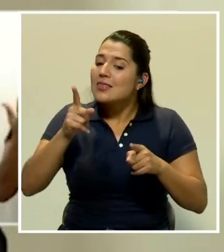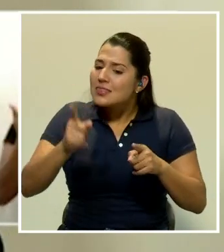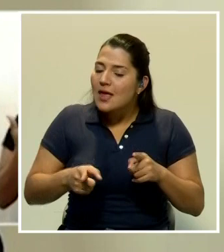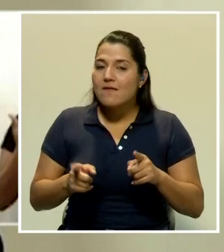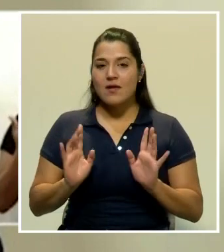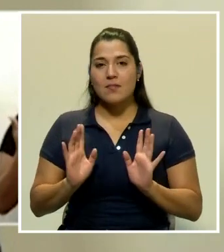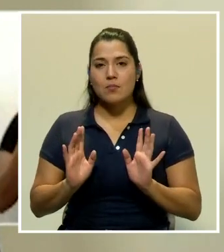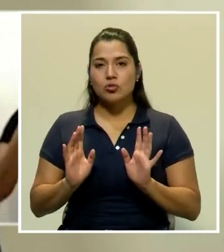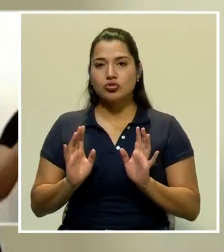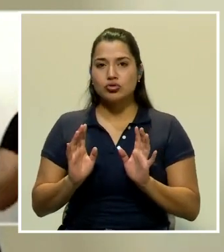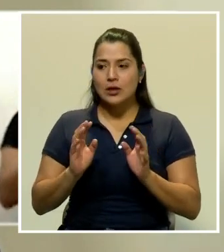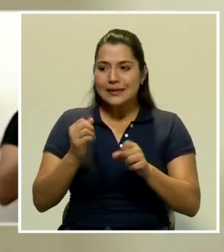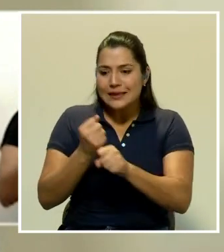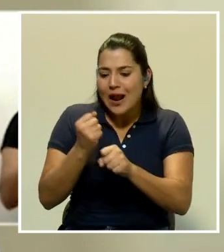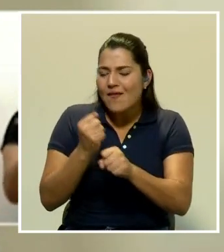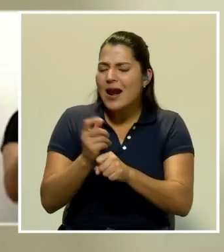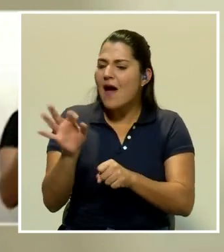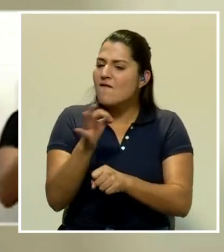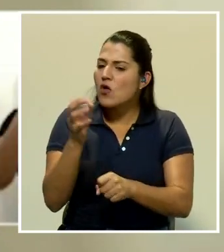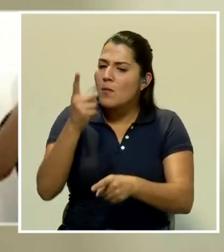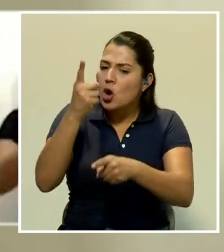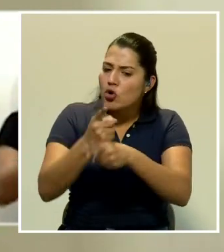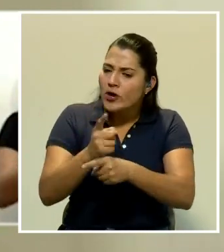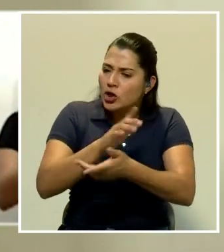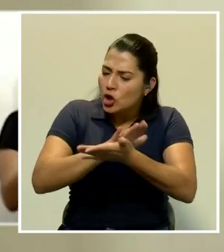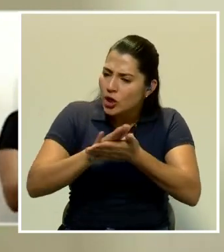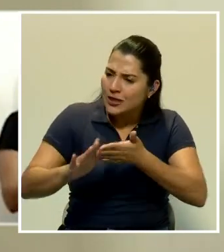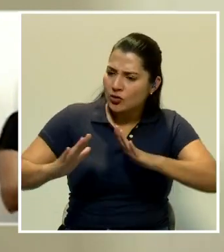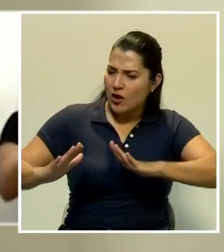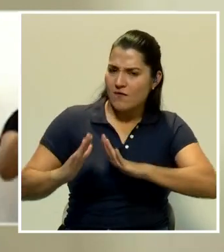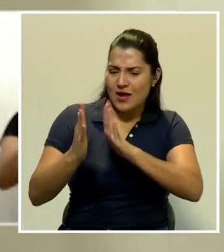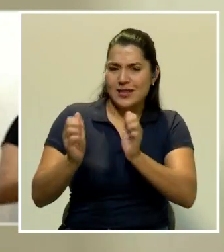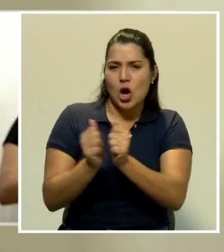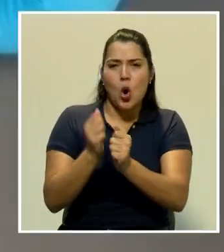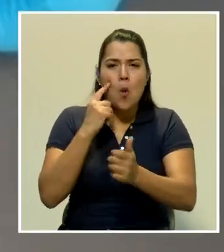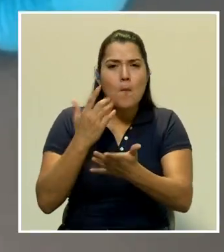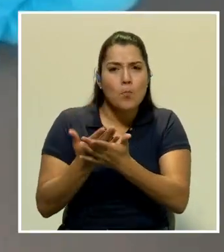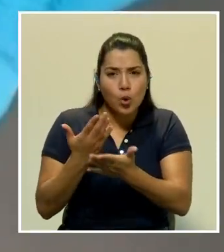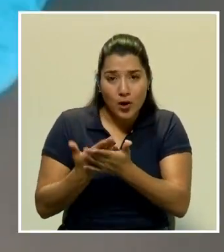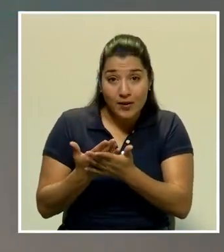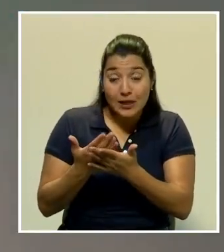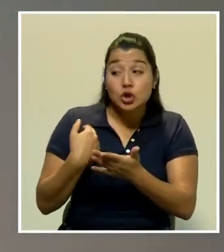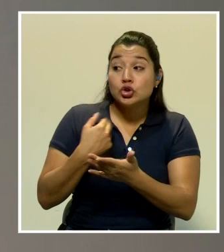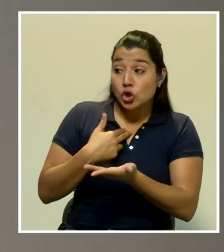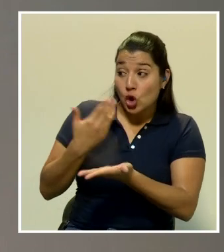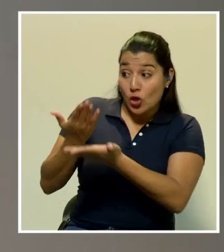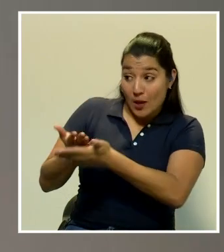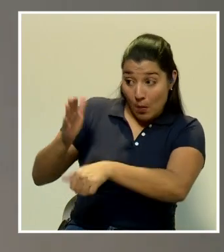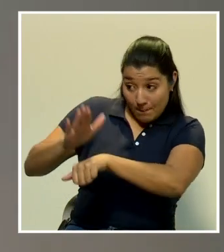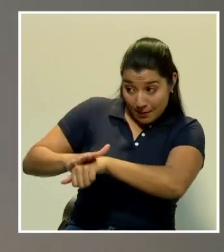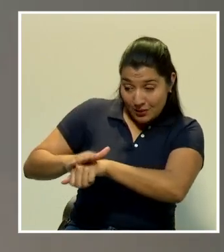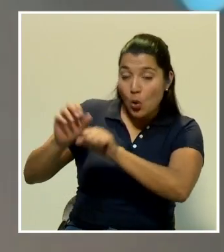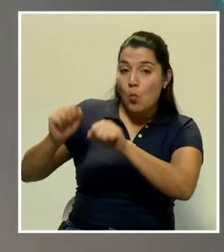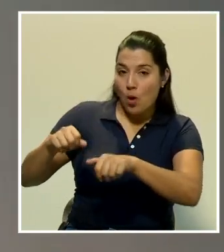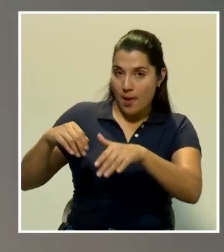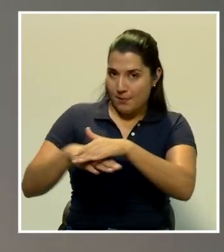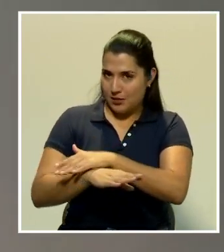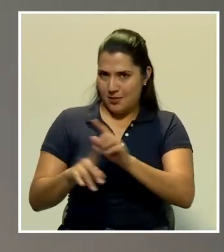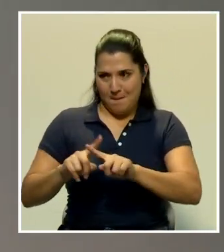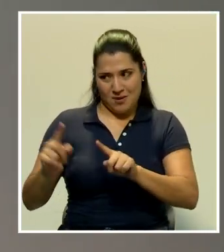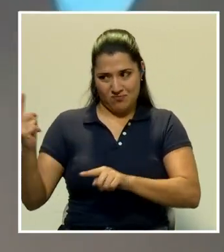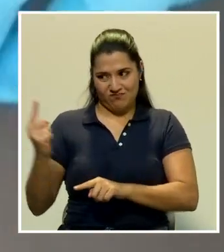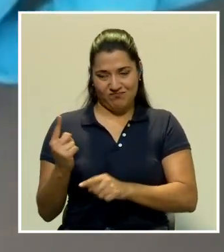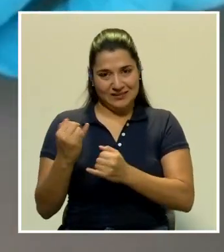correcta, jugar limpio, jugar de frente, con las pruebas, con la evidencia, se la autoriza y ahora sí puede traerlo. Ante este panorama, la cartera de salud reitera